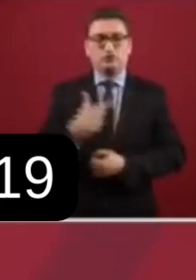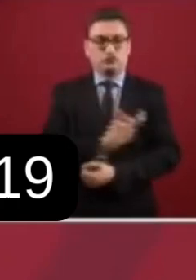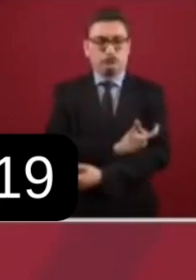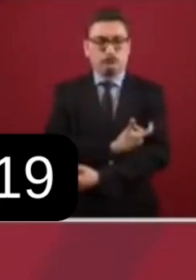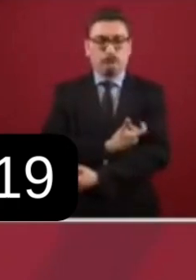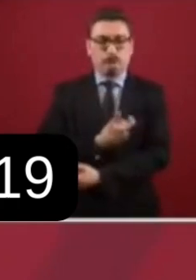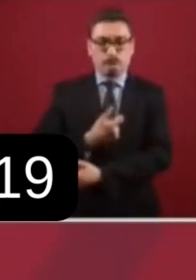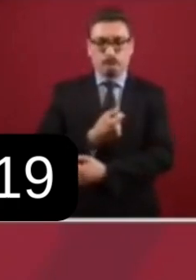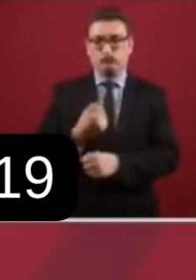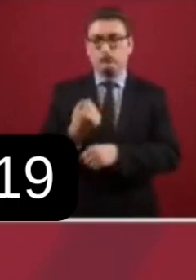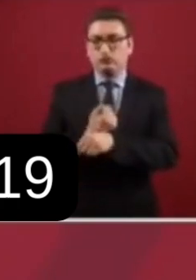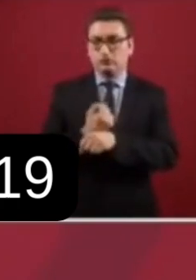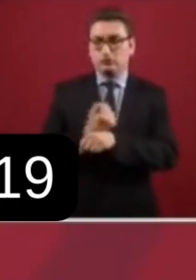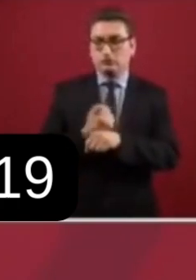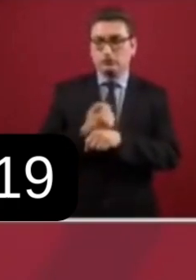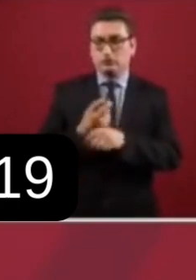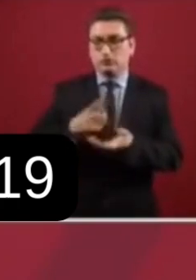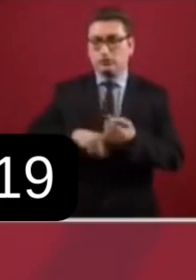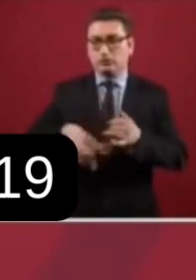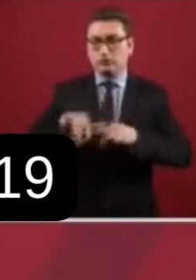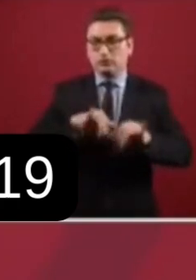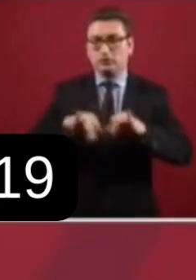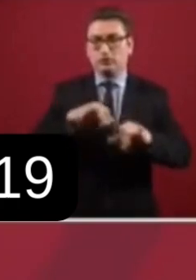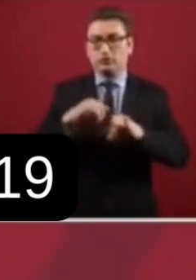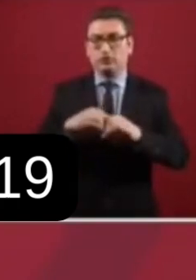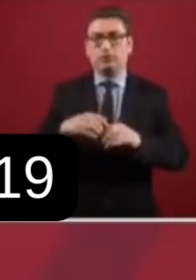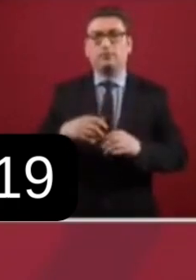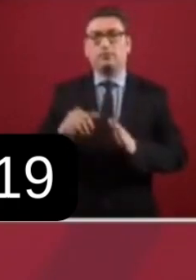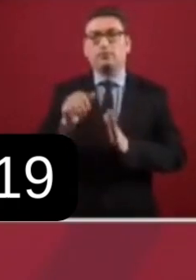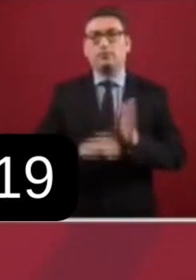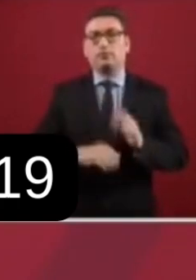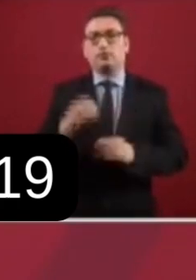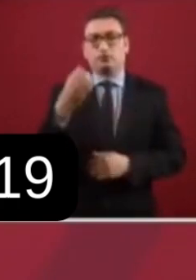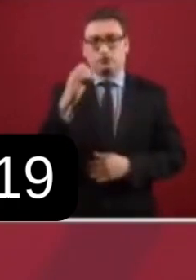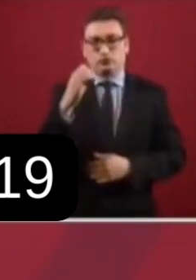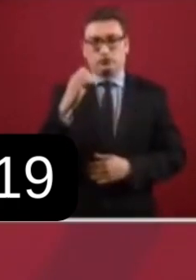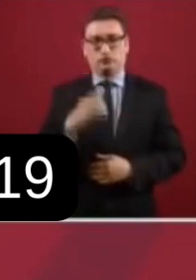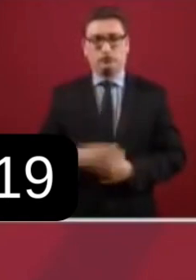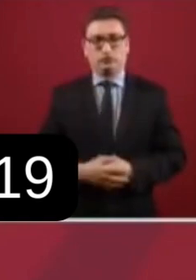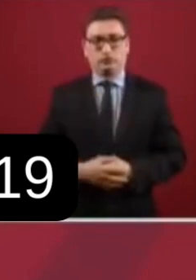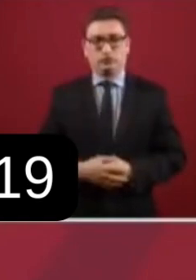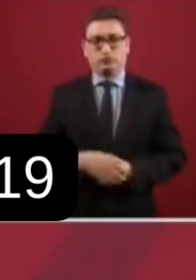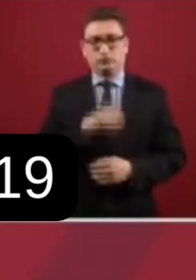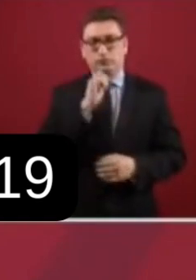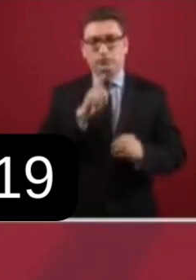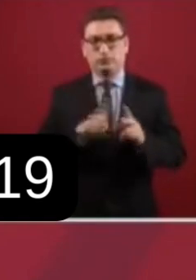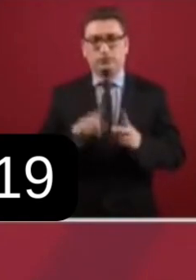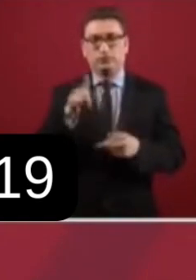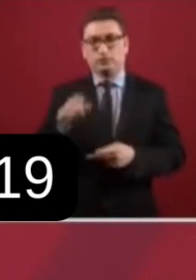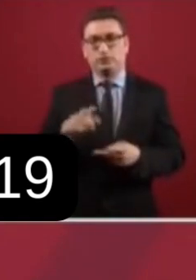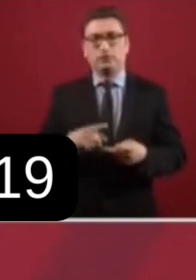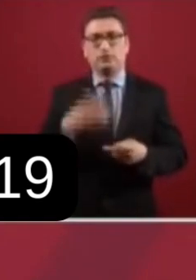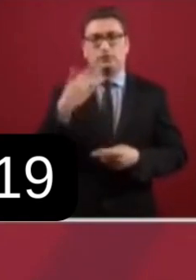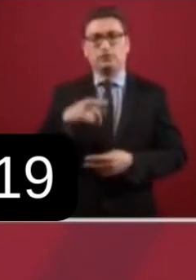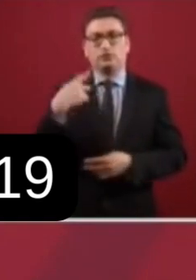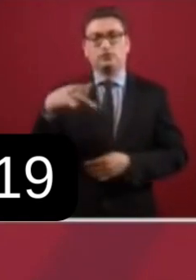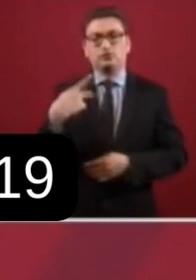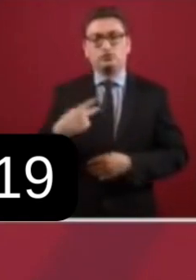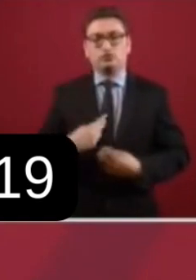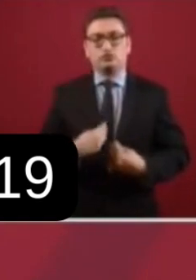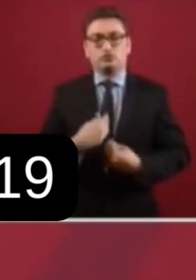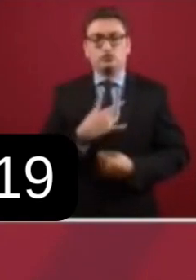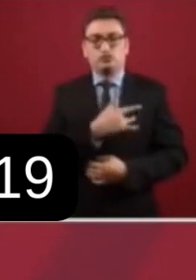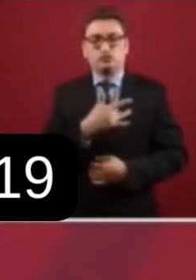salud? Recordemos la conferencia del 10 de octubre del 2019 en que aprovechó una solicitud ciudadana de información